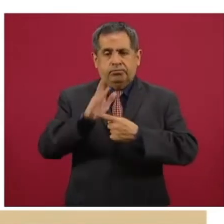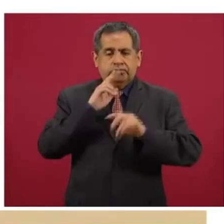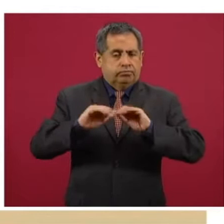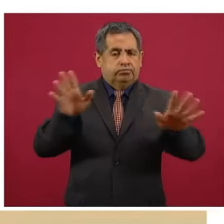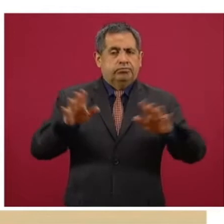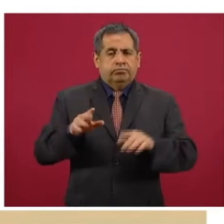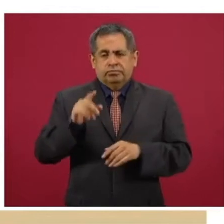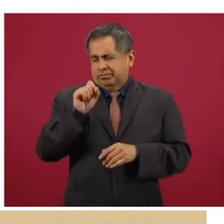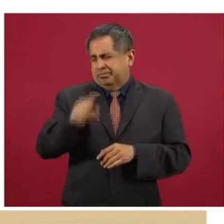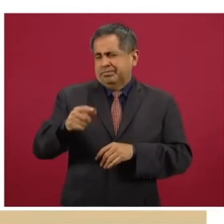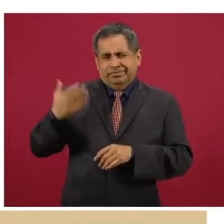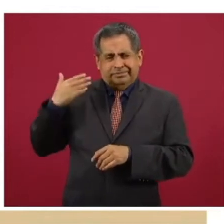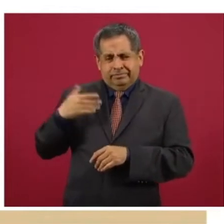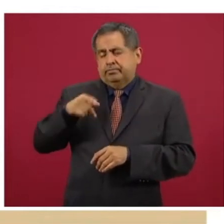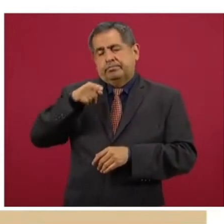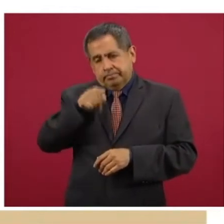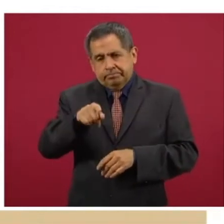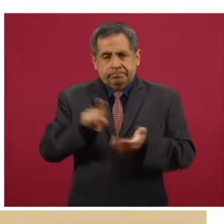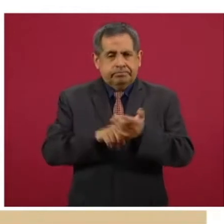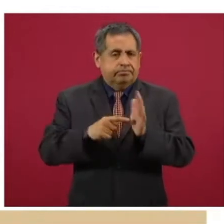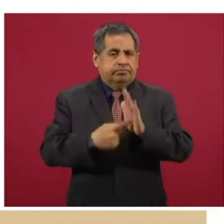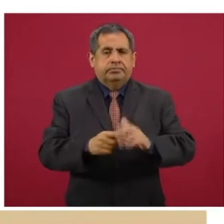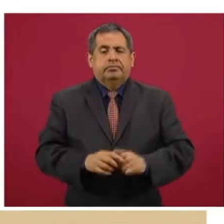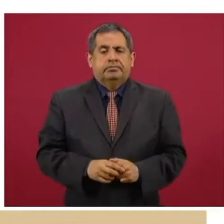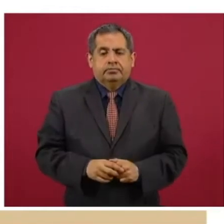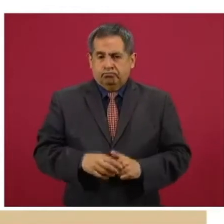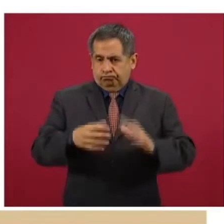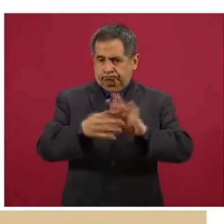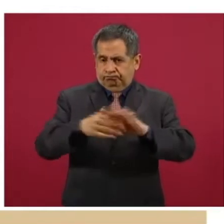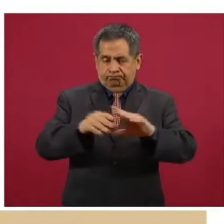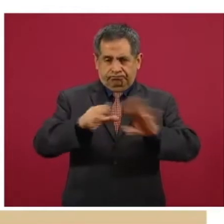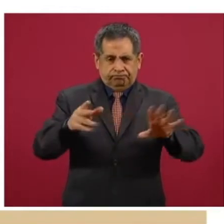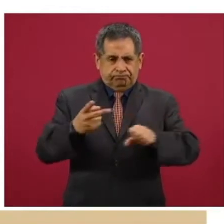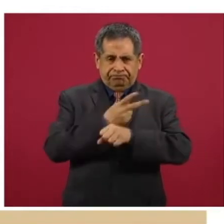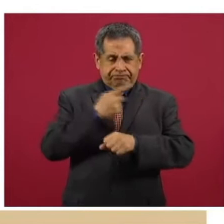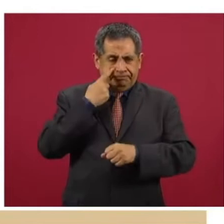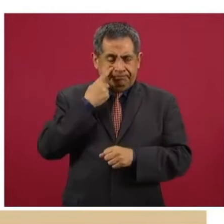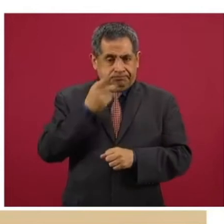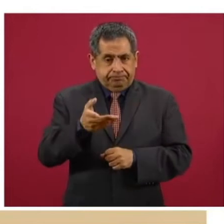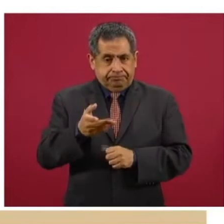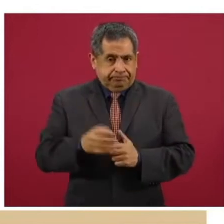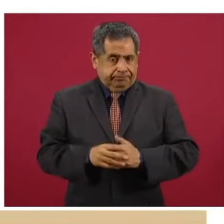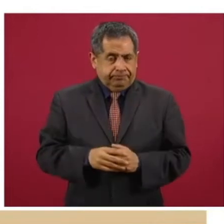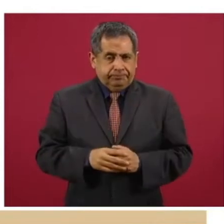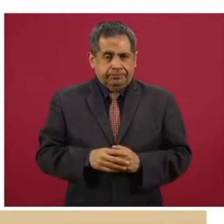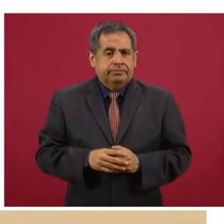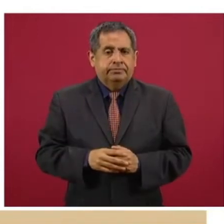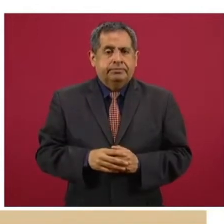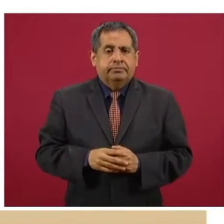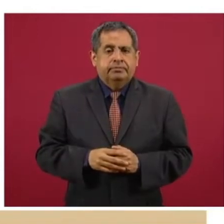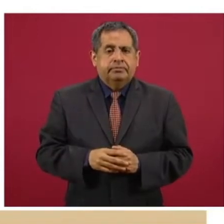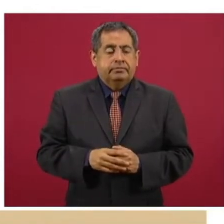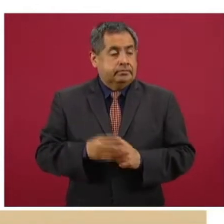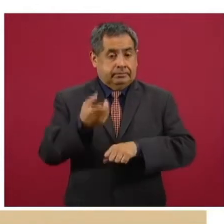separado, es la misma información y aquí está con ustedes. Quiero destacar cómo en la